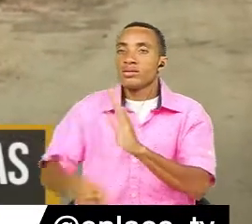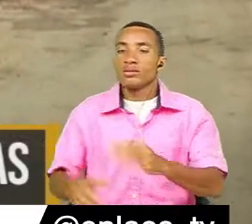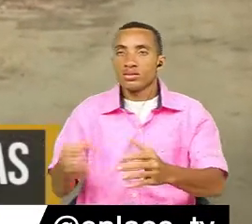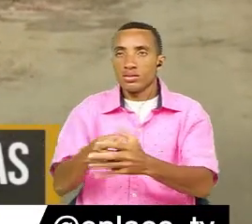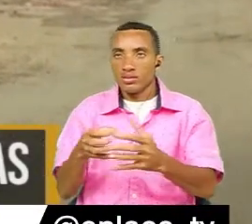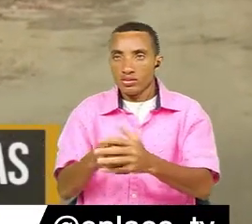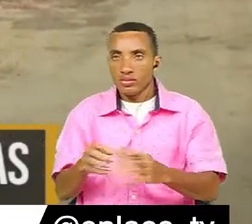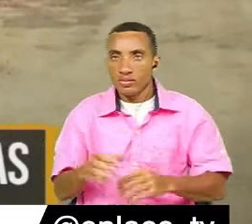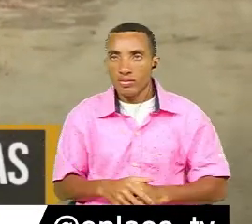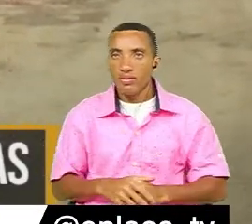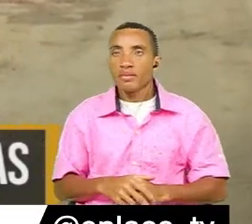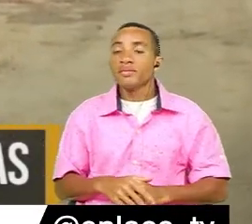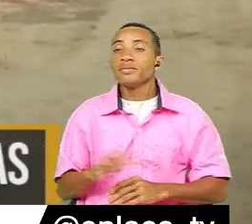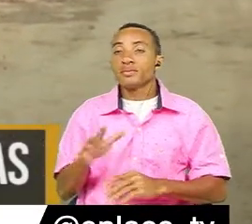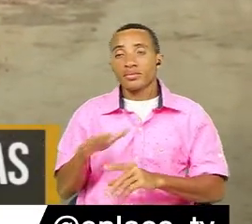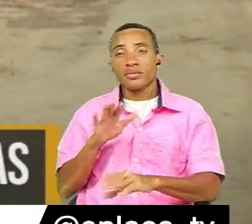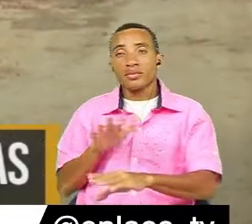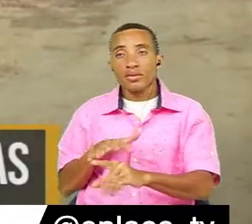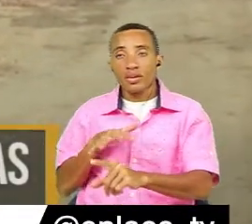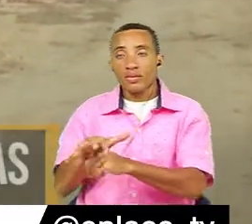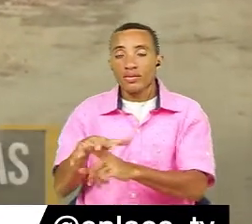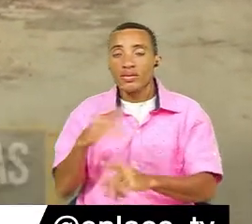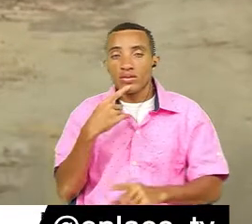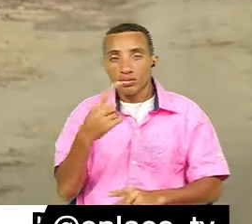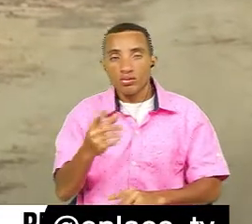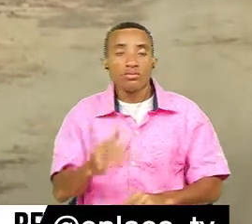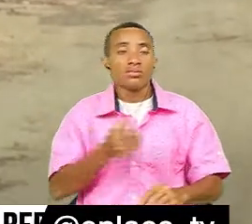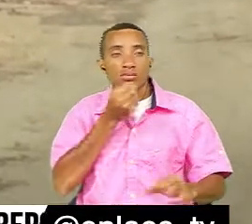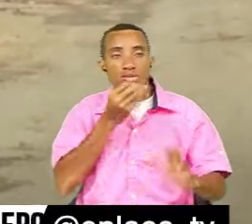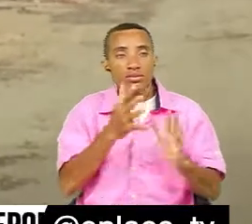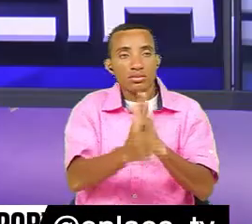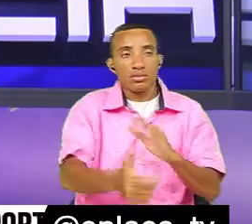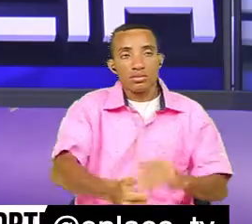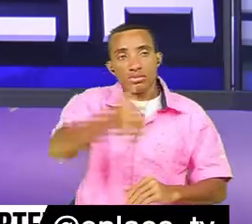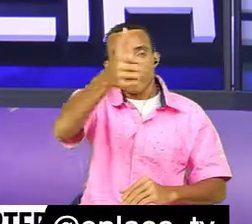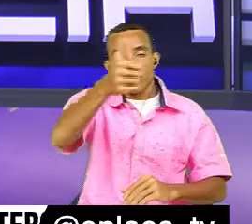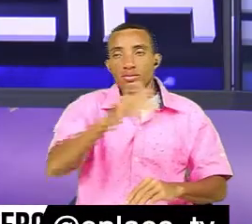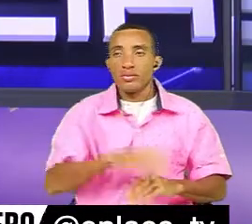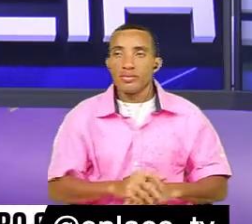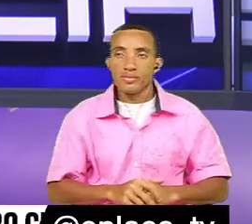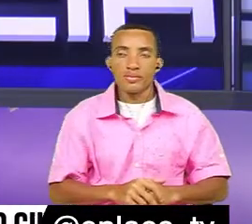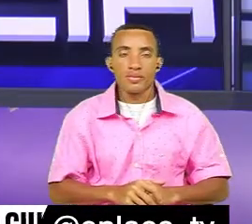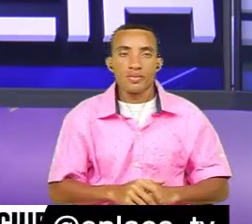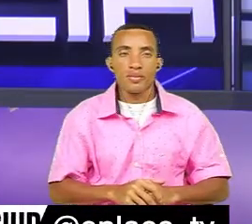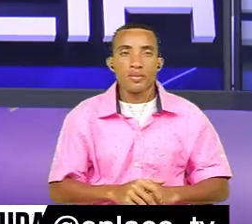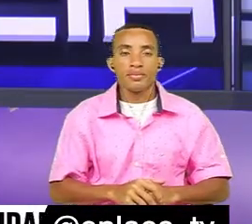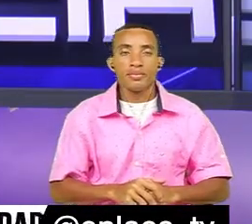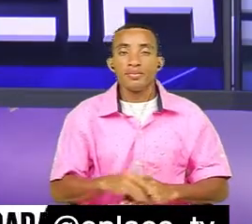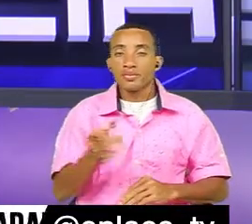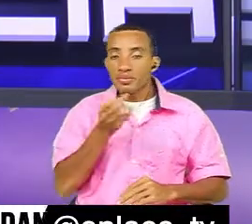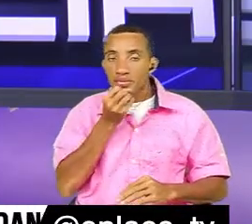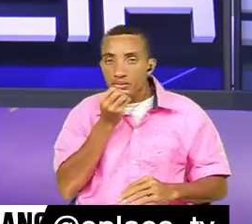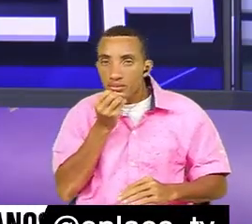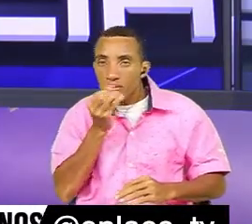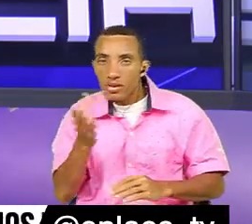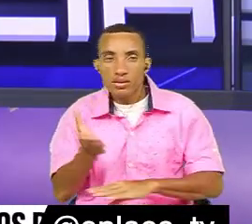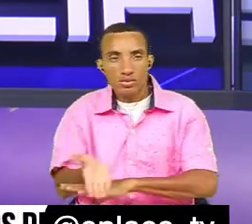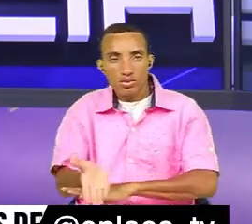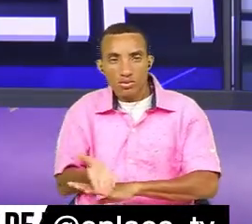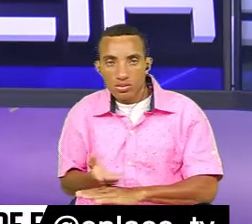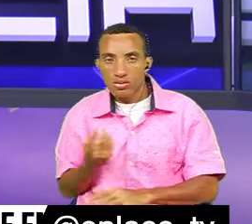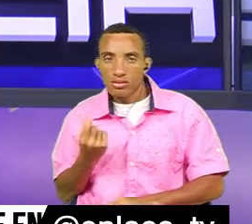dijo que formulará las denuncias respectivas ante las autoridades competentes. Y ante las denuncias de exigencias económicas por